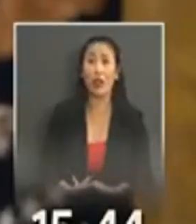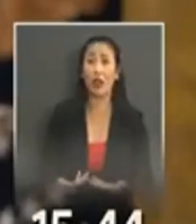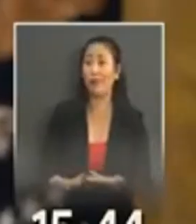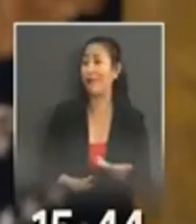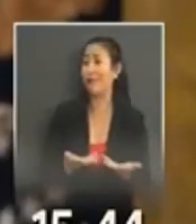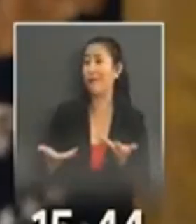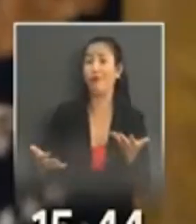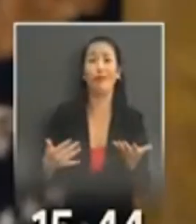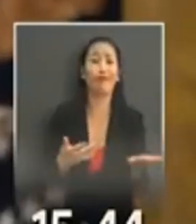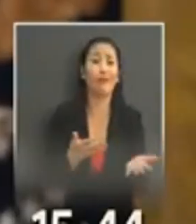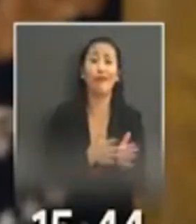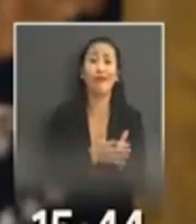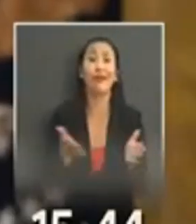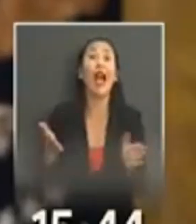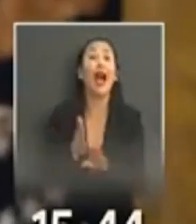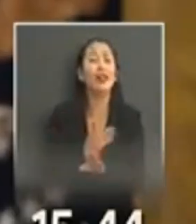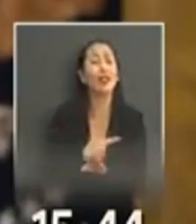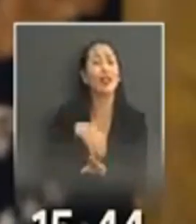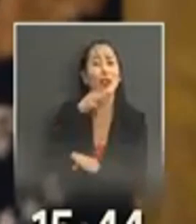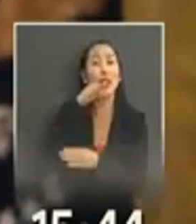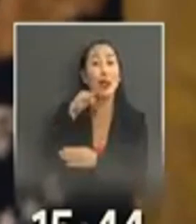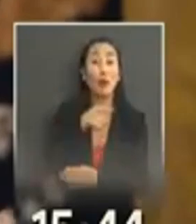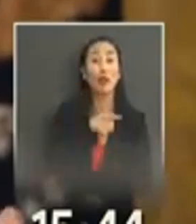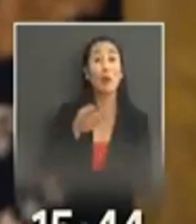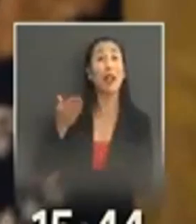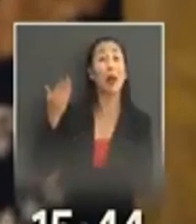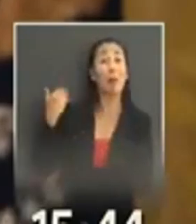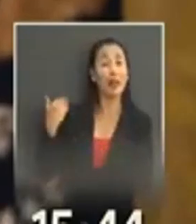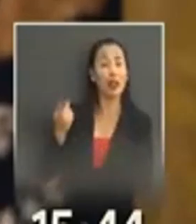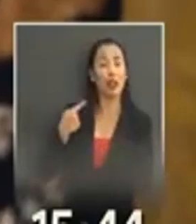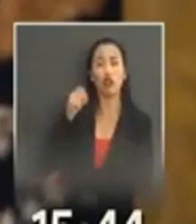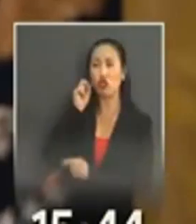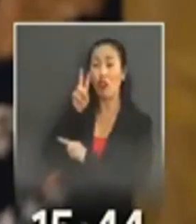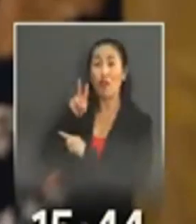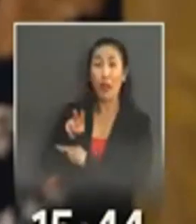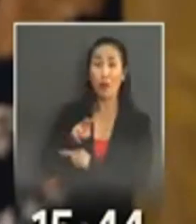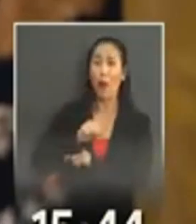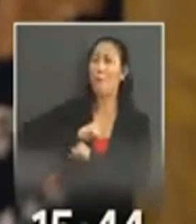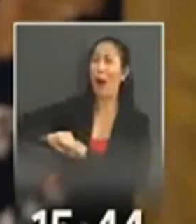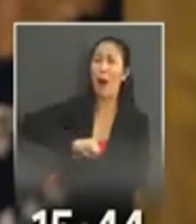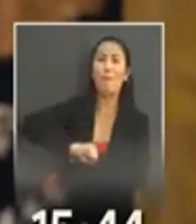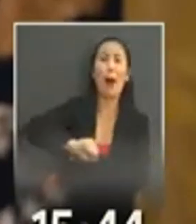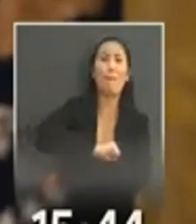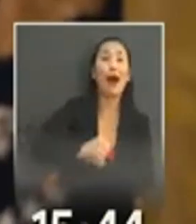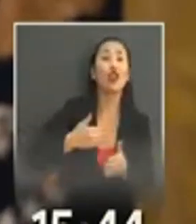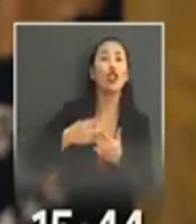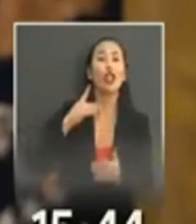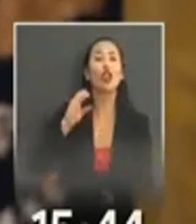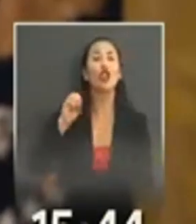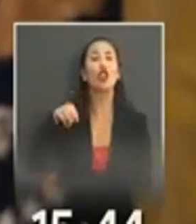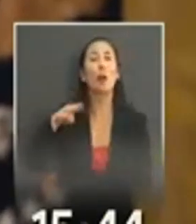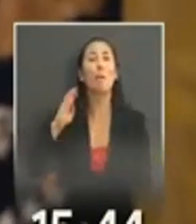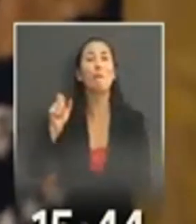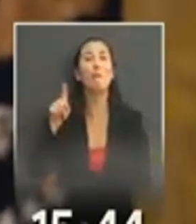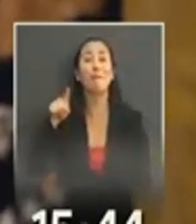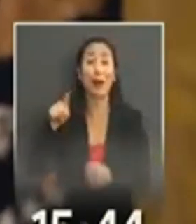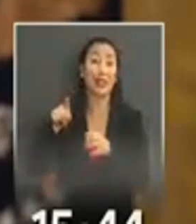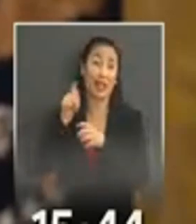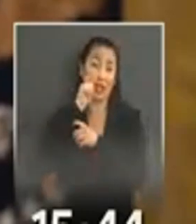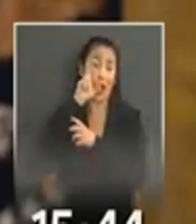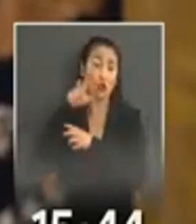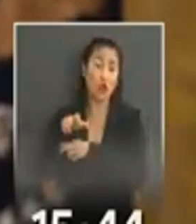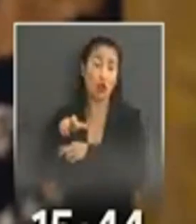que sería Temporal y evitará que la petrolera estatal venezolana pedevesa reciba los beneficios de las ventas de petróleo de Chevron